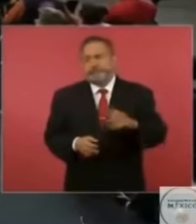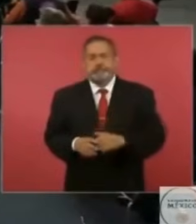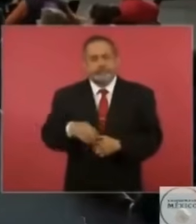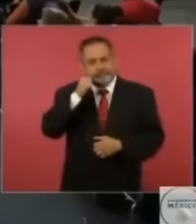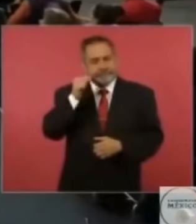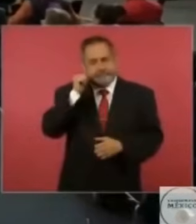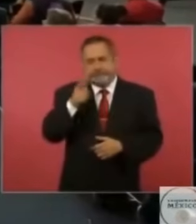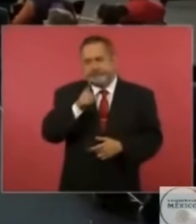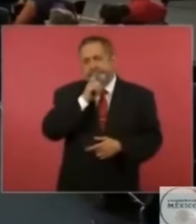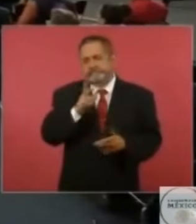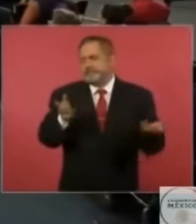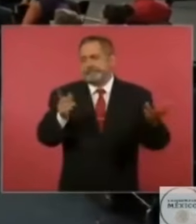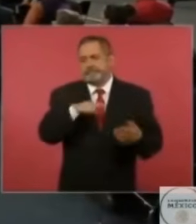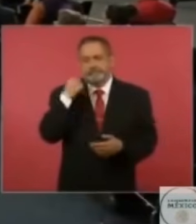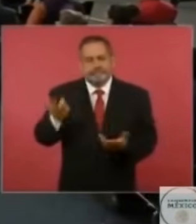lo de ayer